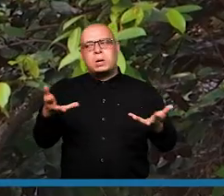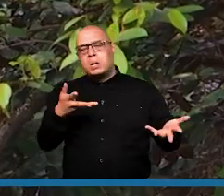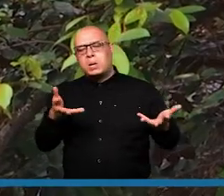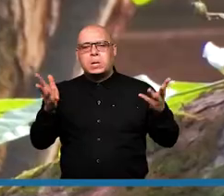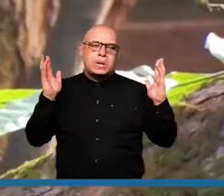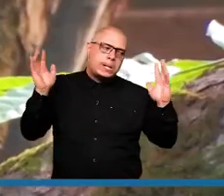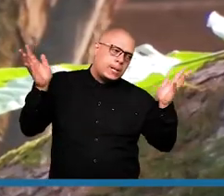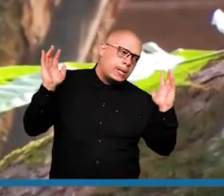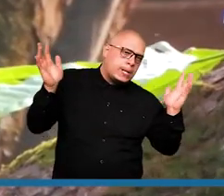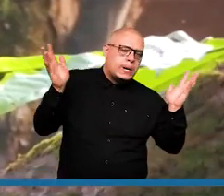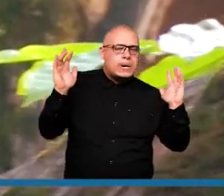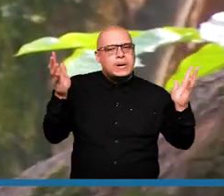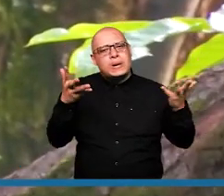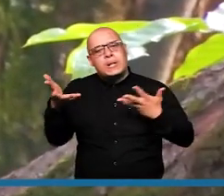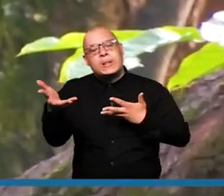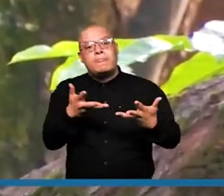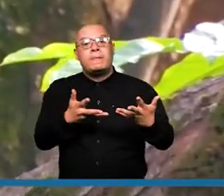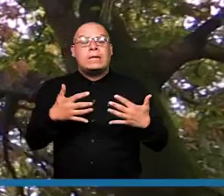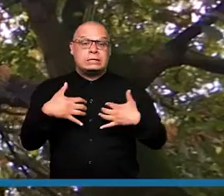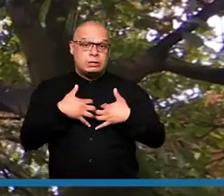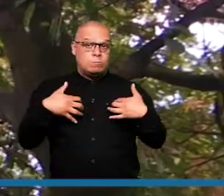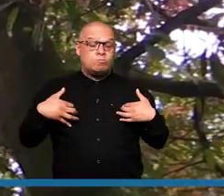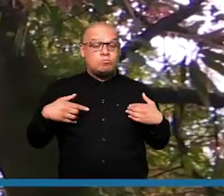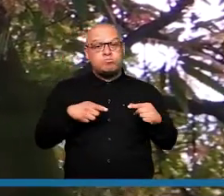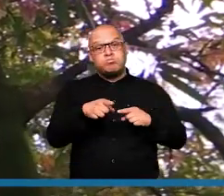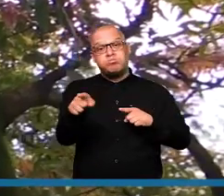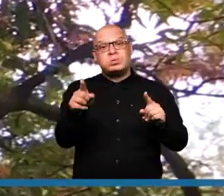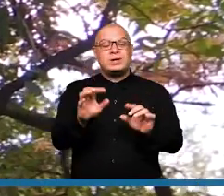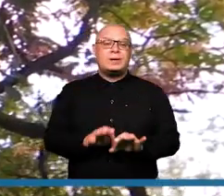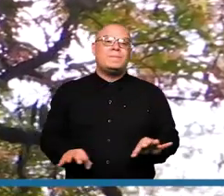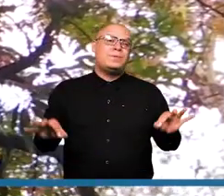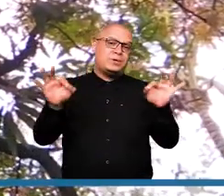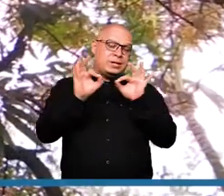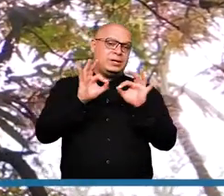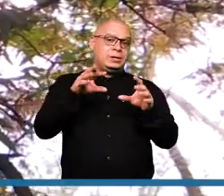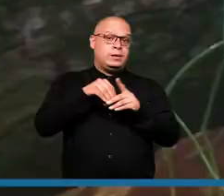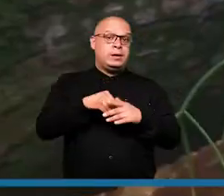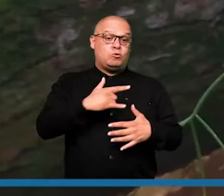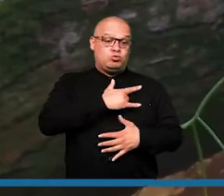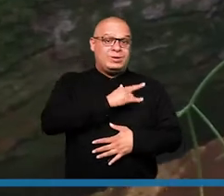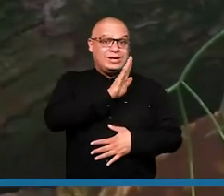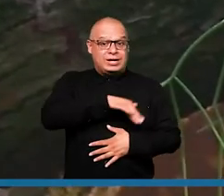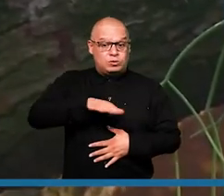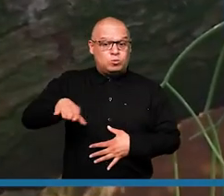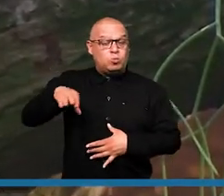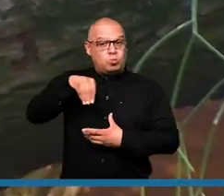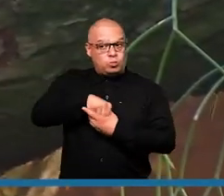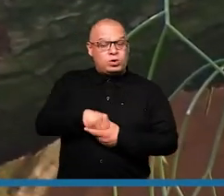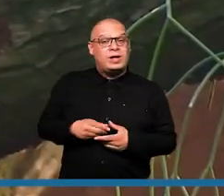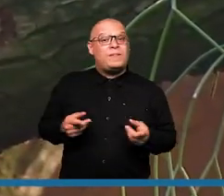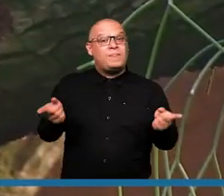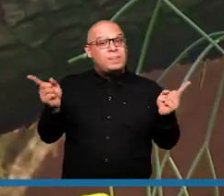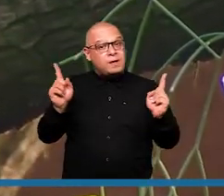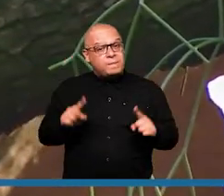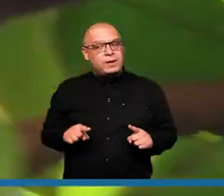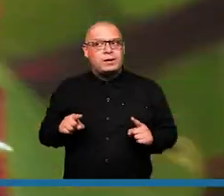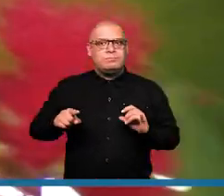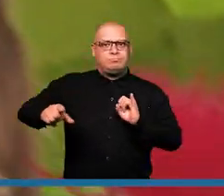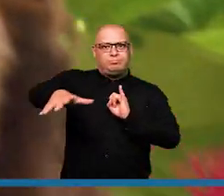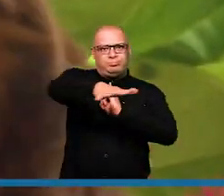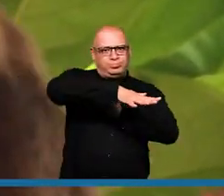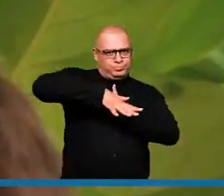ver la importancia de la fauna silvestre no solamente dentro de la Universidad de Antioquia, sino también en el área